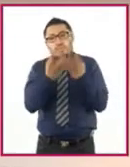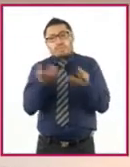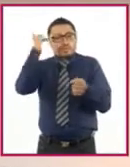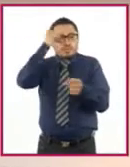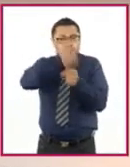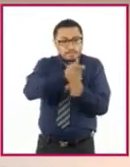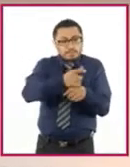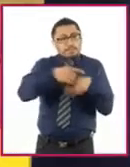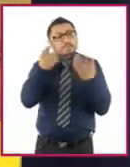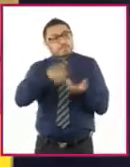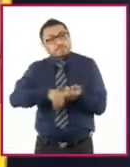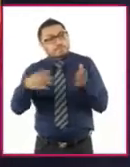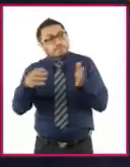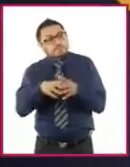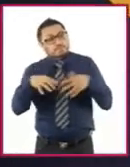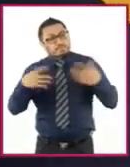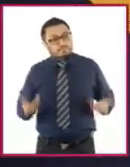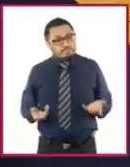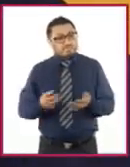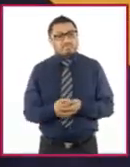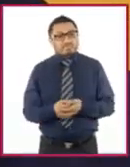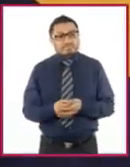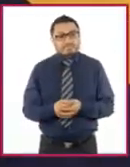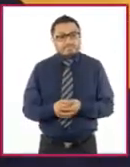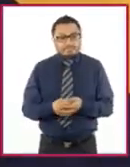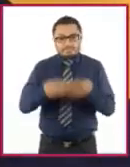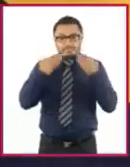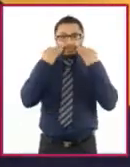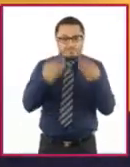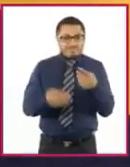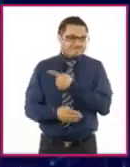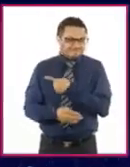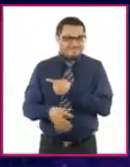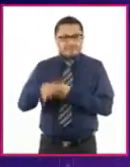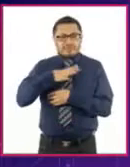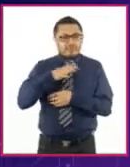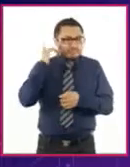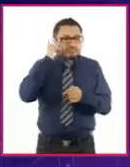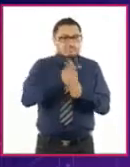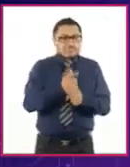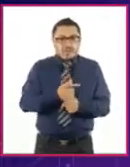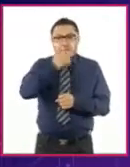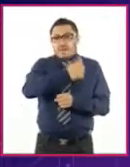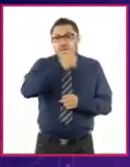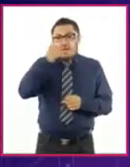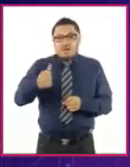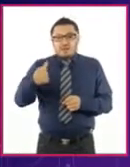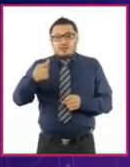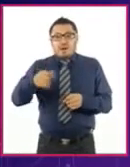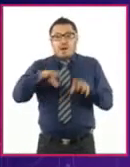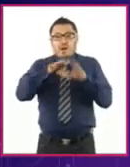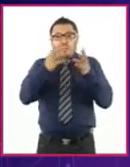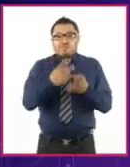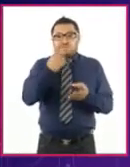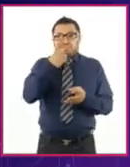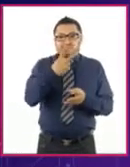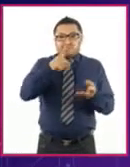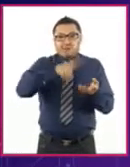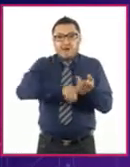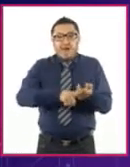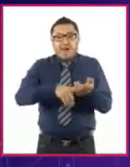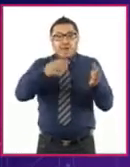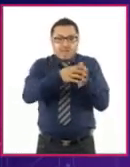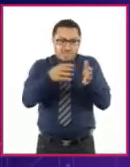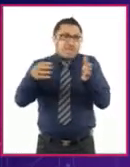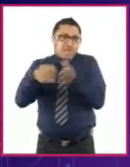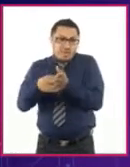caja? Al observar la imagen podemos deducir que cada caja tiene 2 pelotas en ellas.